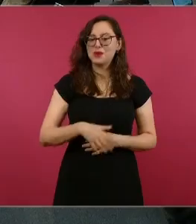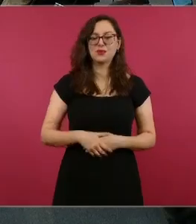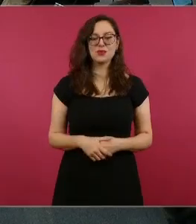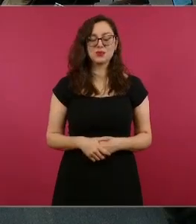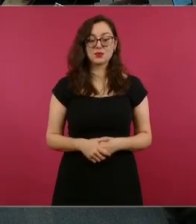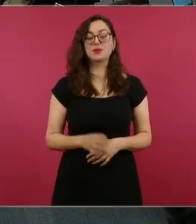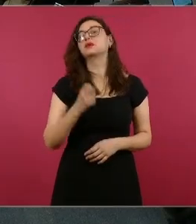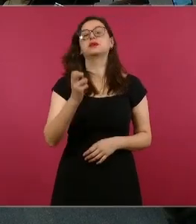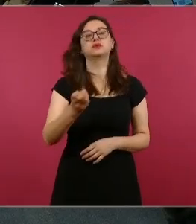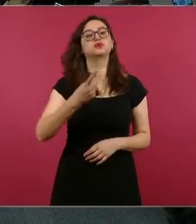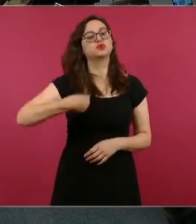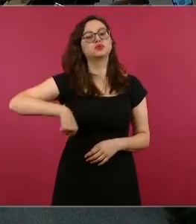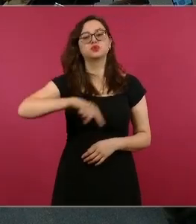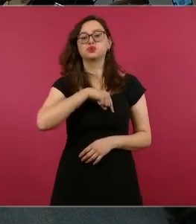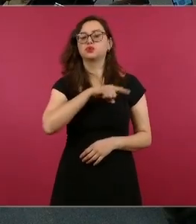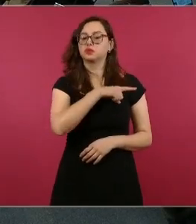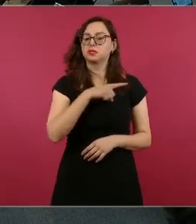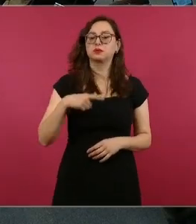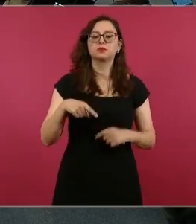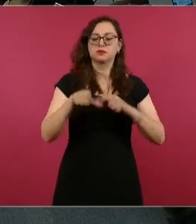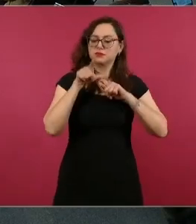continuar adelante.